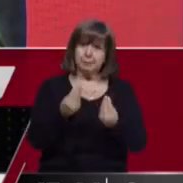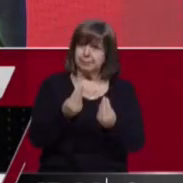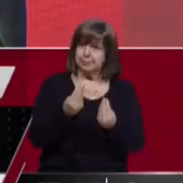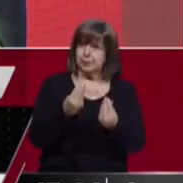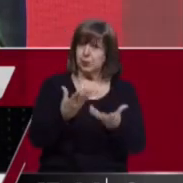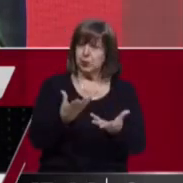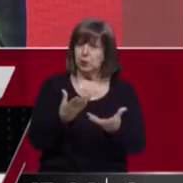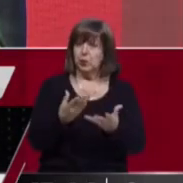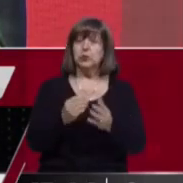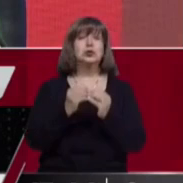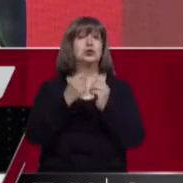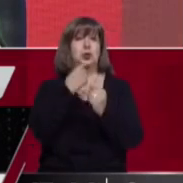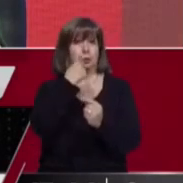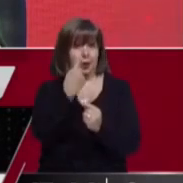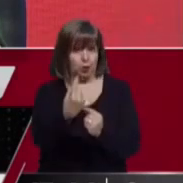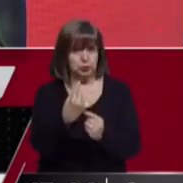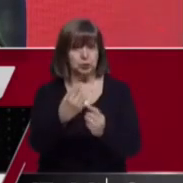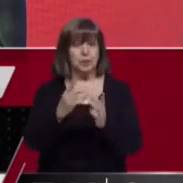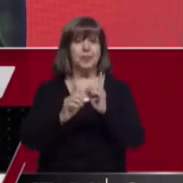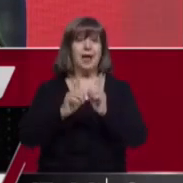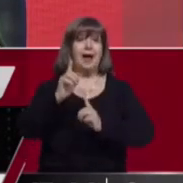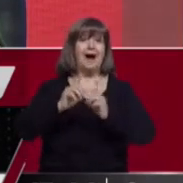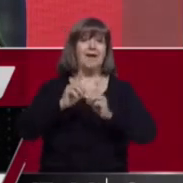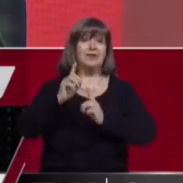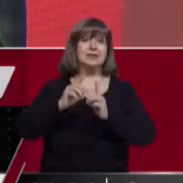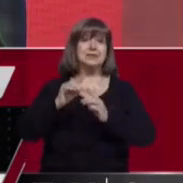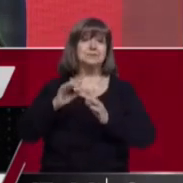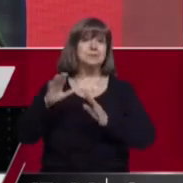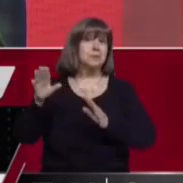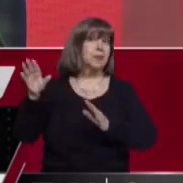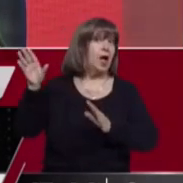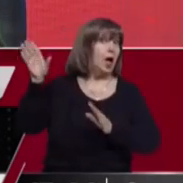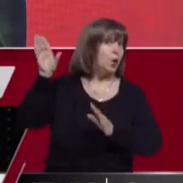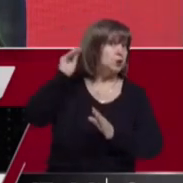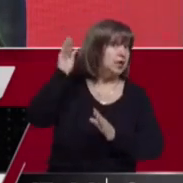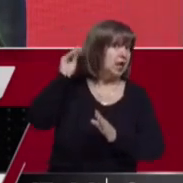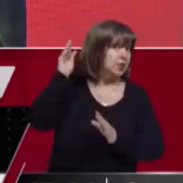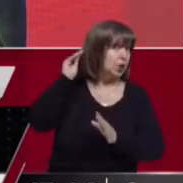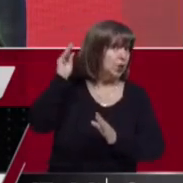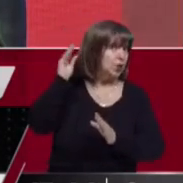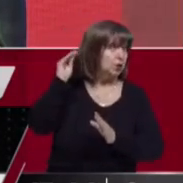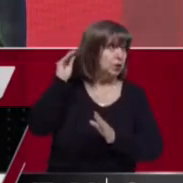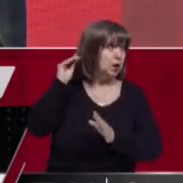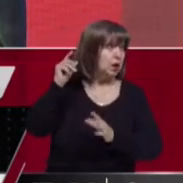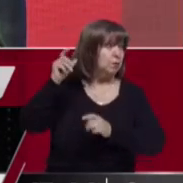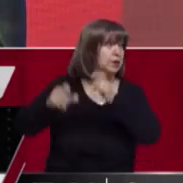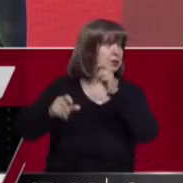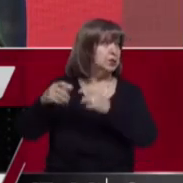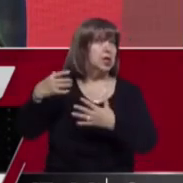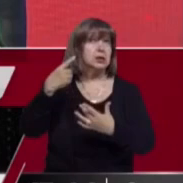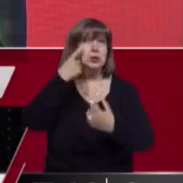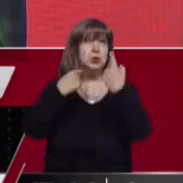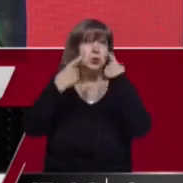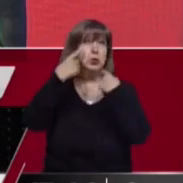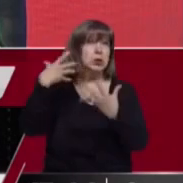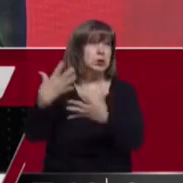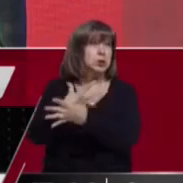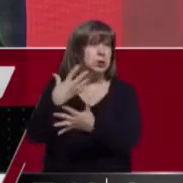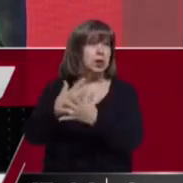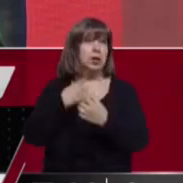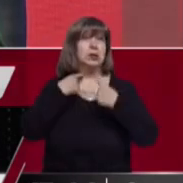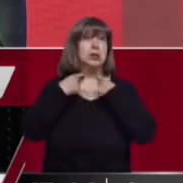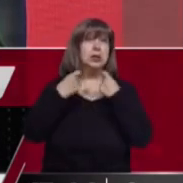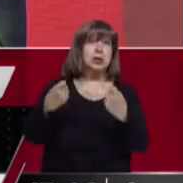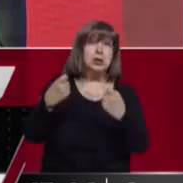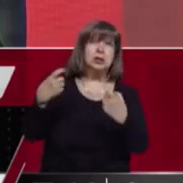situación de entrevista, lo que decían es que atraviesa todos los grupos sociales y todos los niveles económicos. Y yo